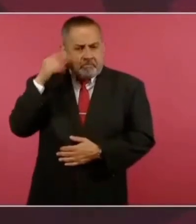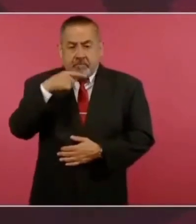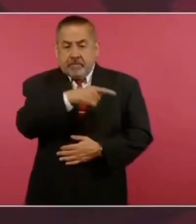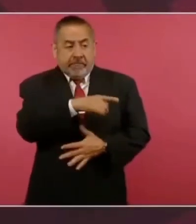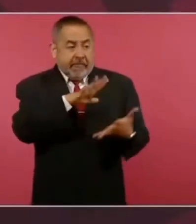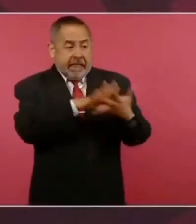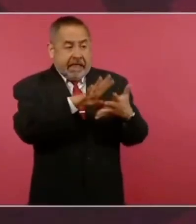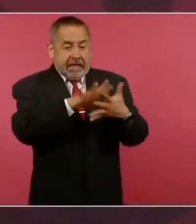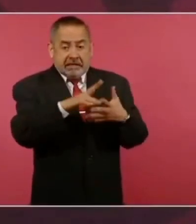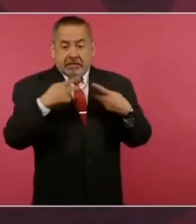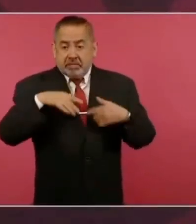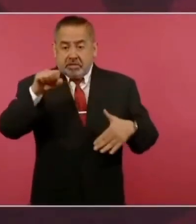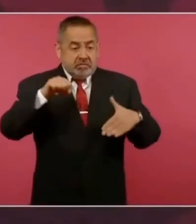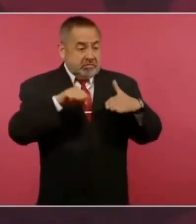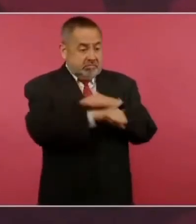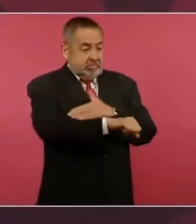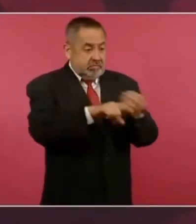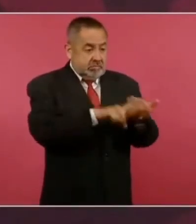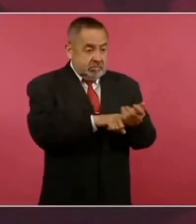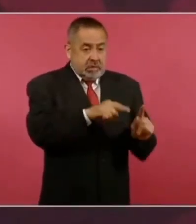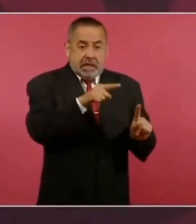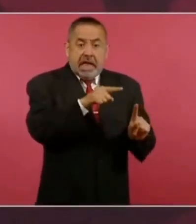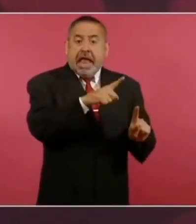Es una decisión que se tomó